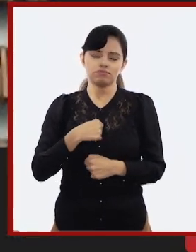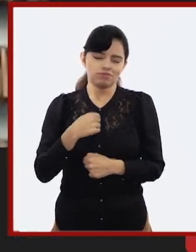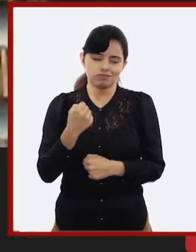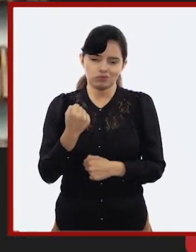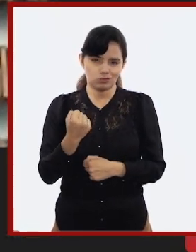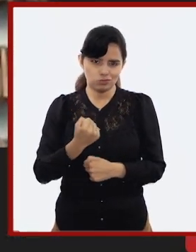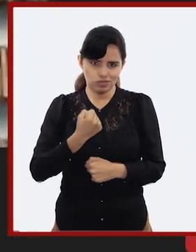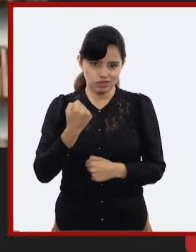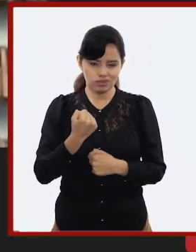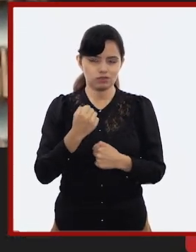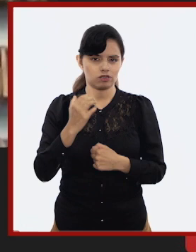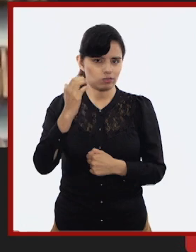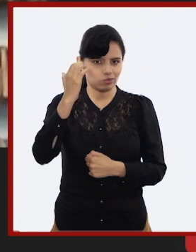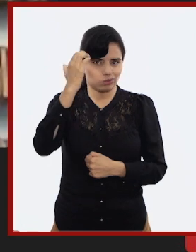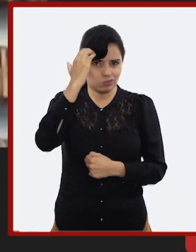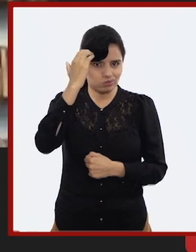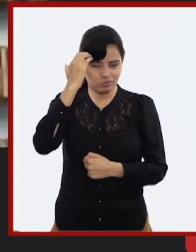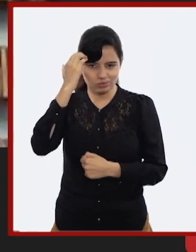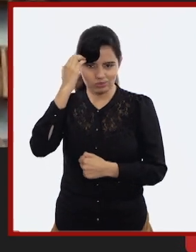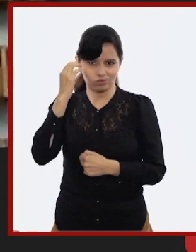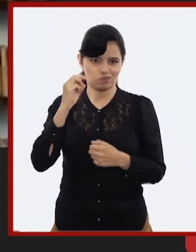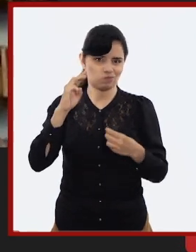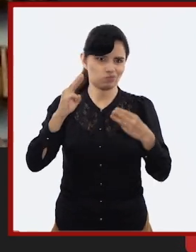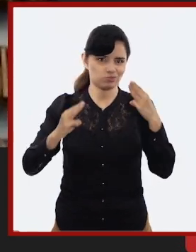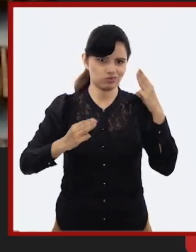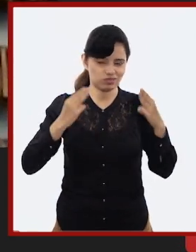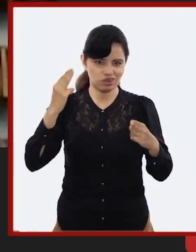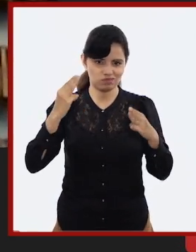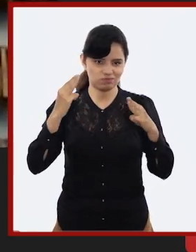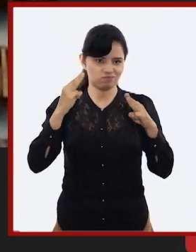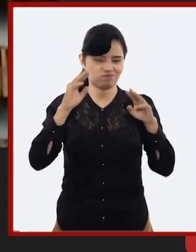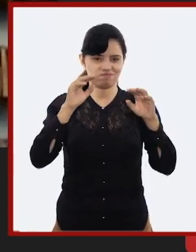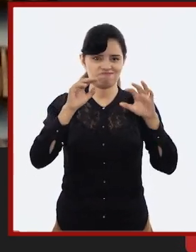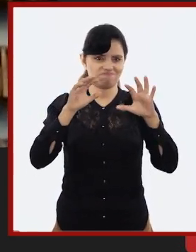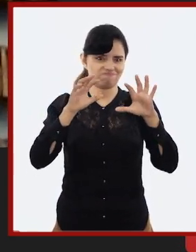fortuna de conocer pues prácticamente museos en todas las